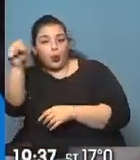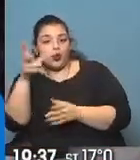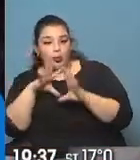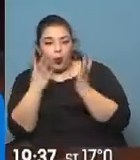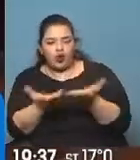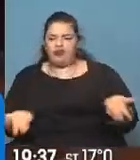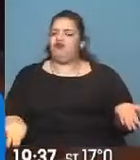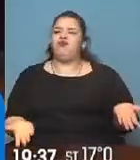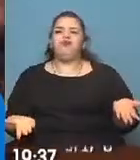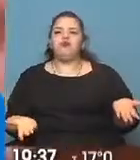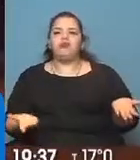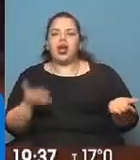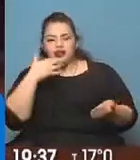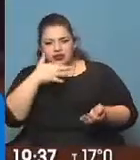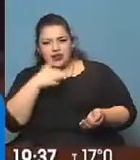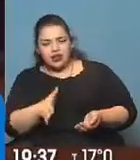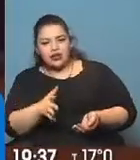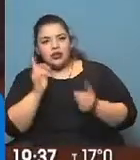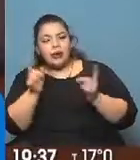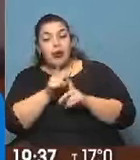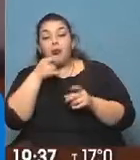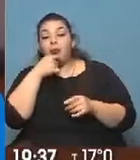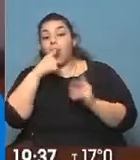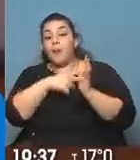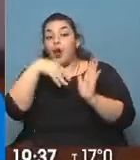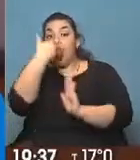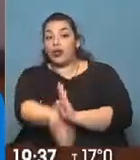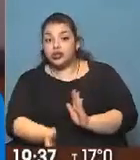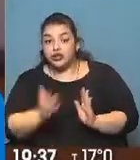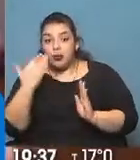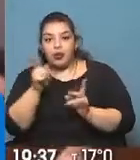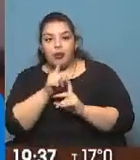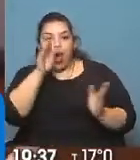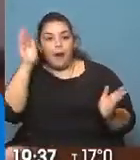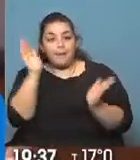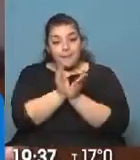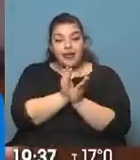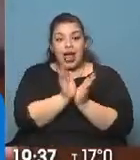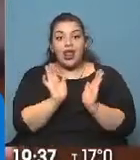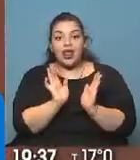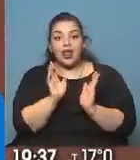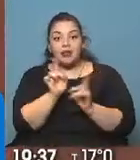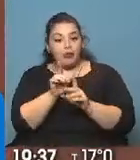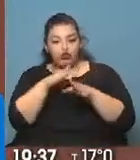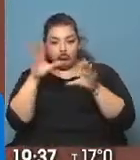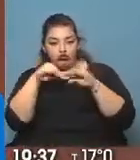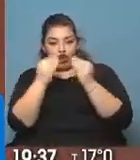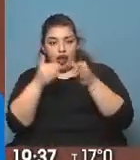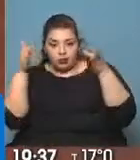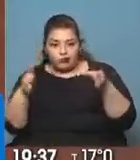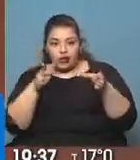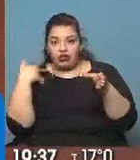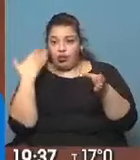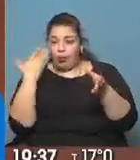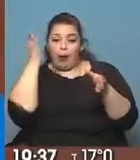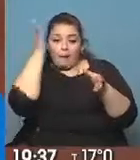porque si por ejemplo en la provincia de buenos aires- se pudiesen reducir a la mitad de lo cual no es una locura eso daría un mayor